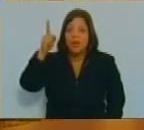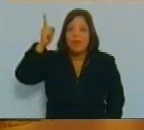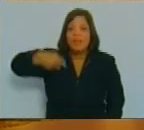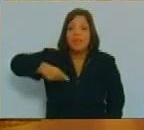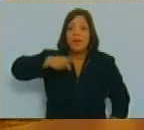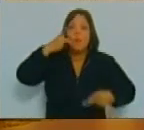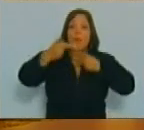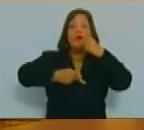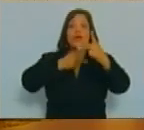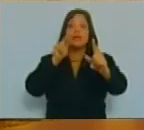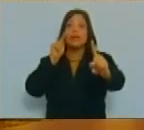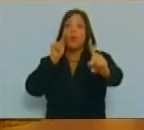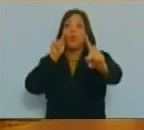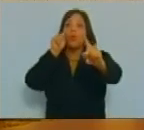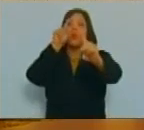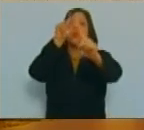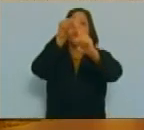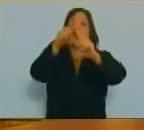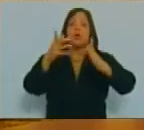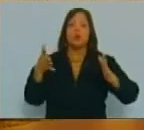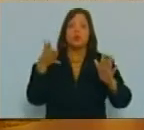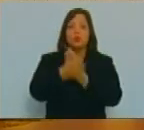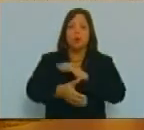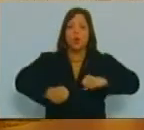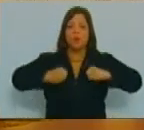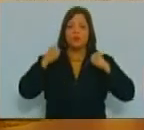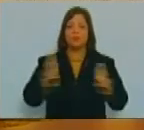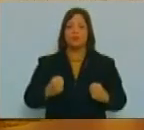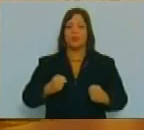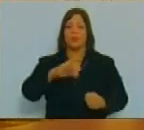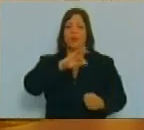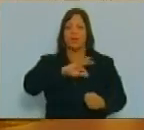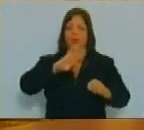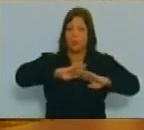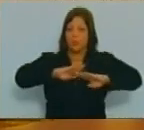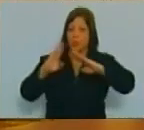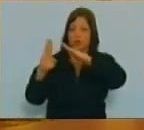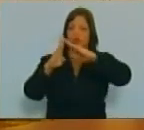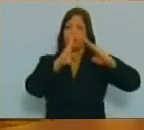política en materia de seguridad ciudad